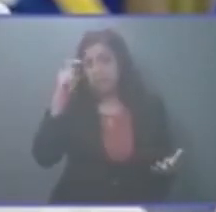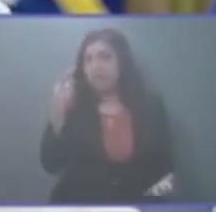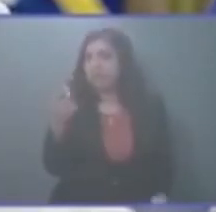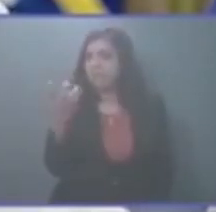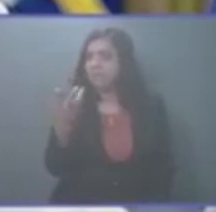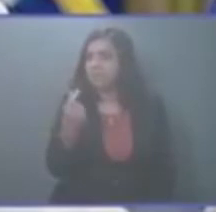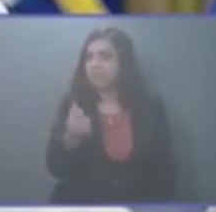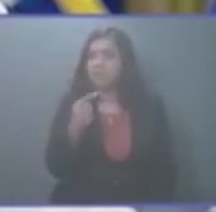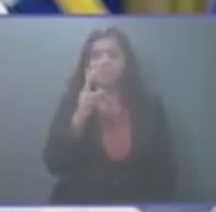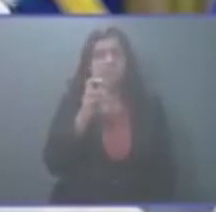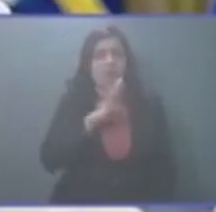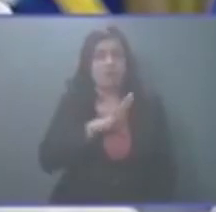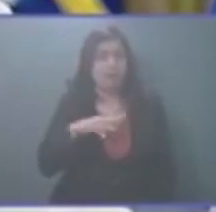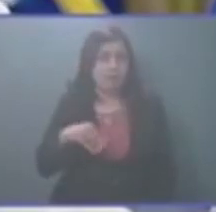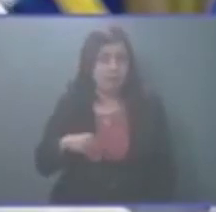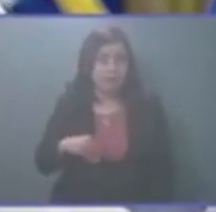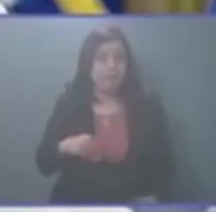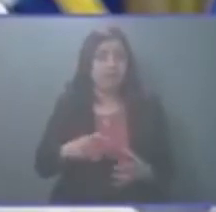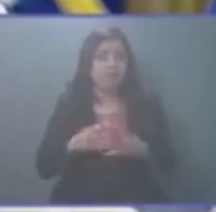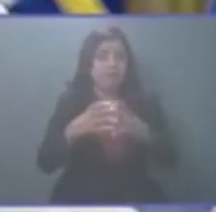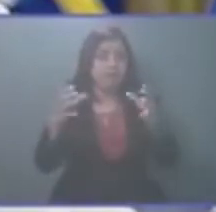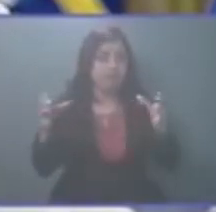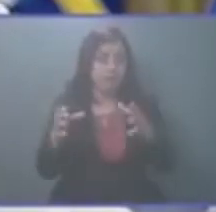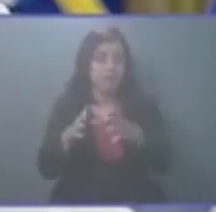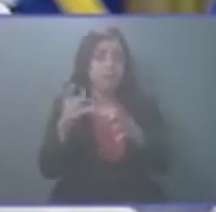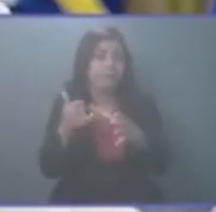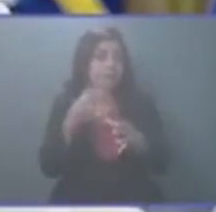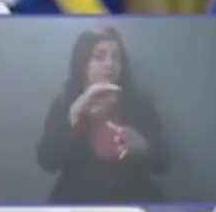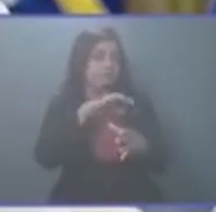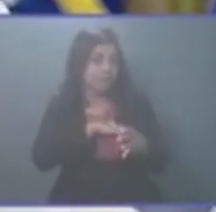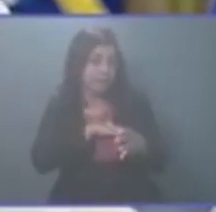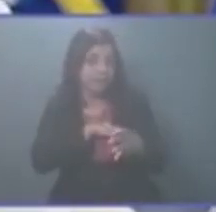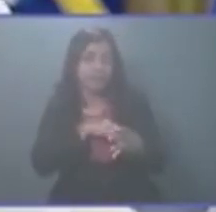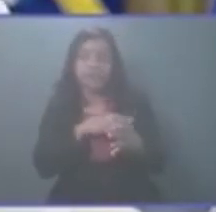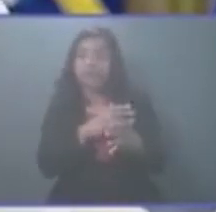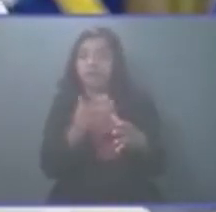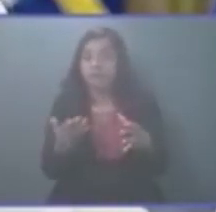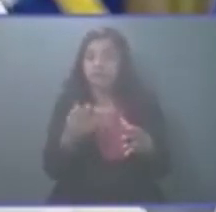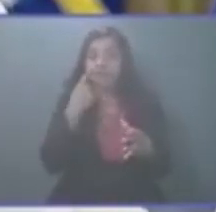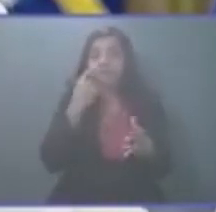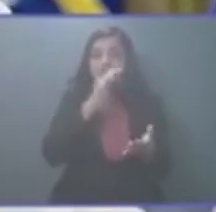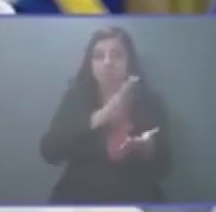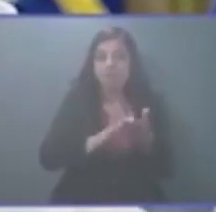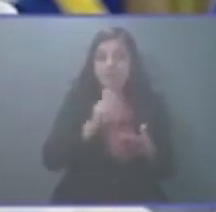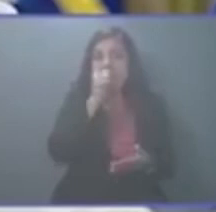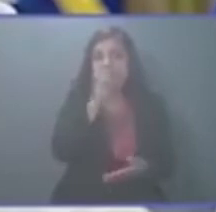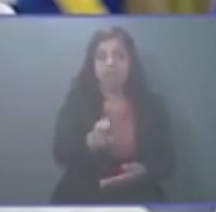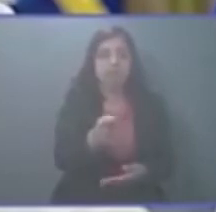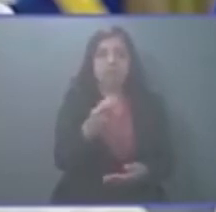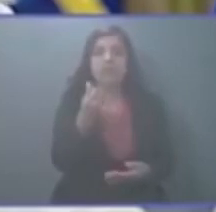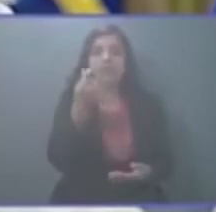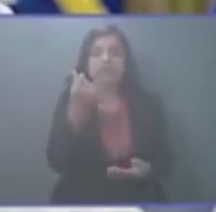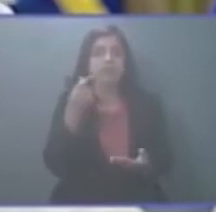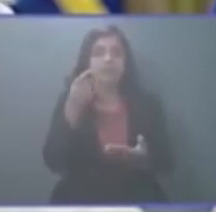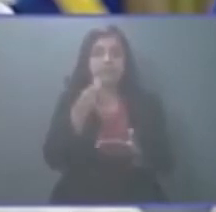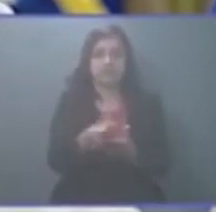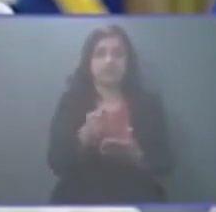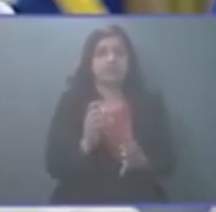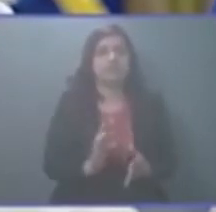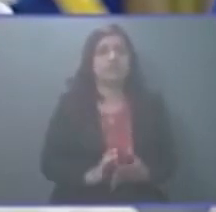cientos de familias que van a tener un beneficio al tener el pago de esta indemnización